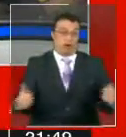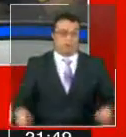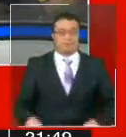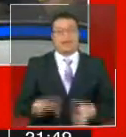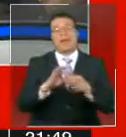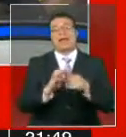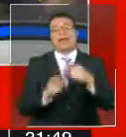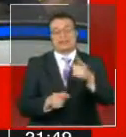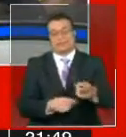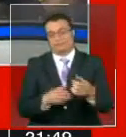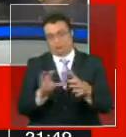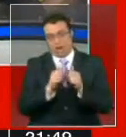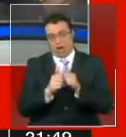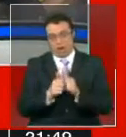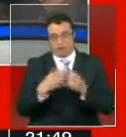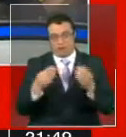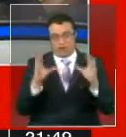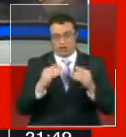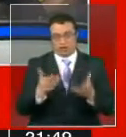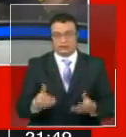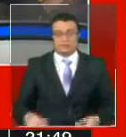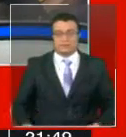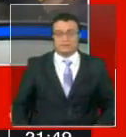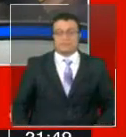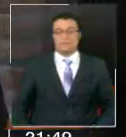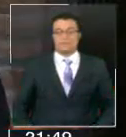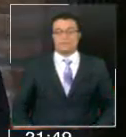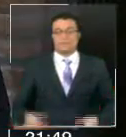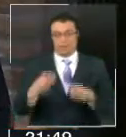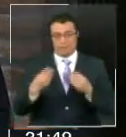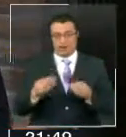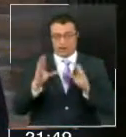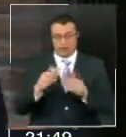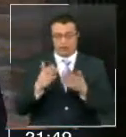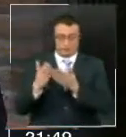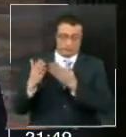por habernos acompañado y buenas noches. Buenas noches, gracias.